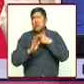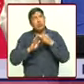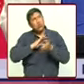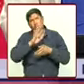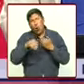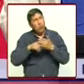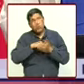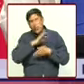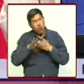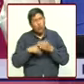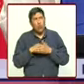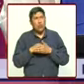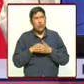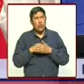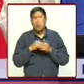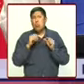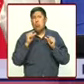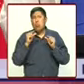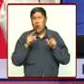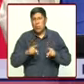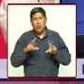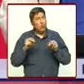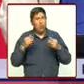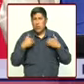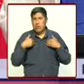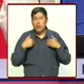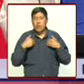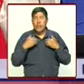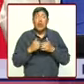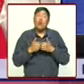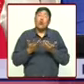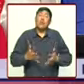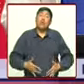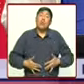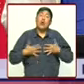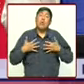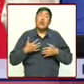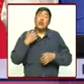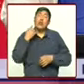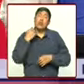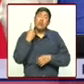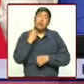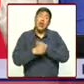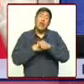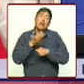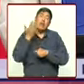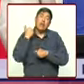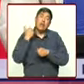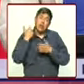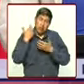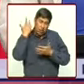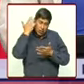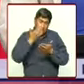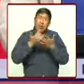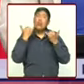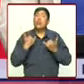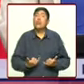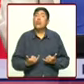Casi todos tienen, es muy, muy, muy poca la gente que no tiene. ¿Cómo ha sido vivir este último año en Israel, Kevin?